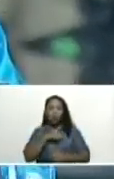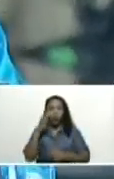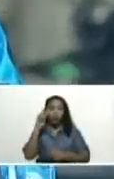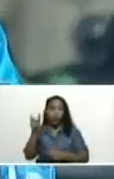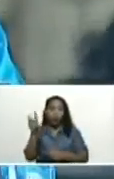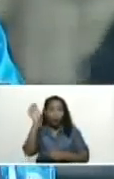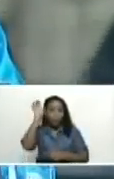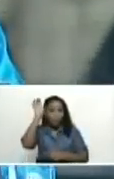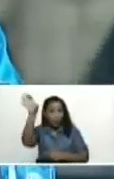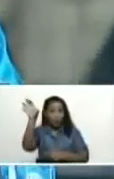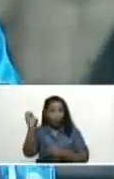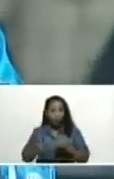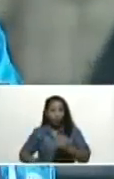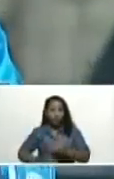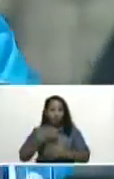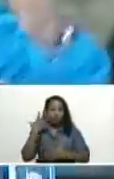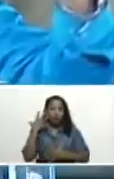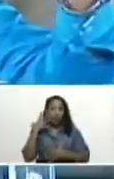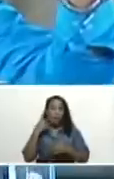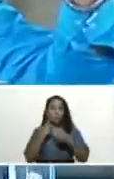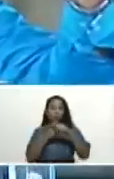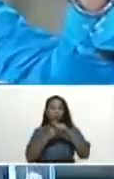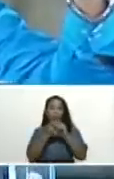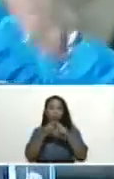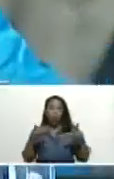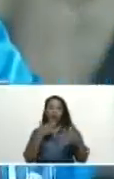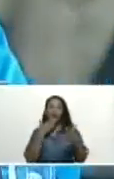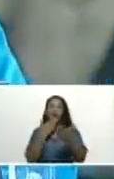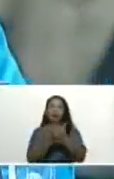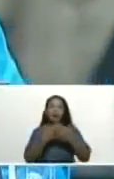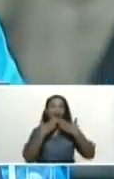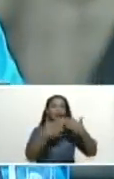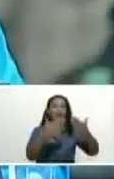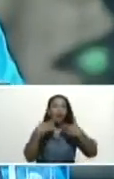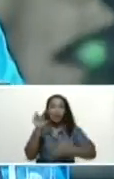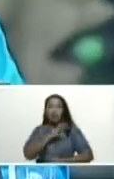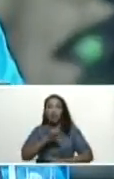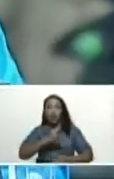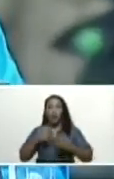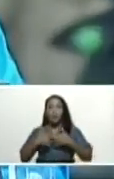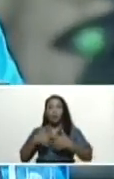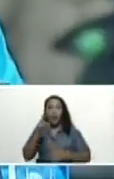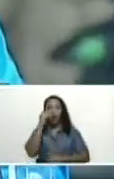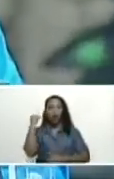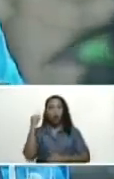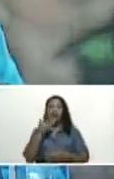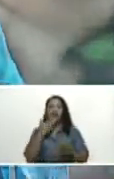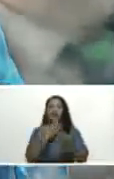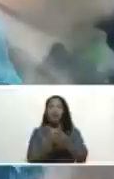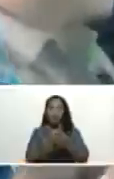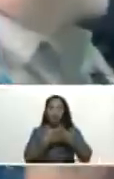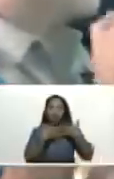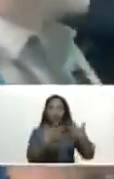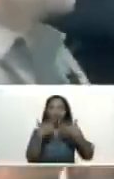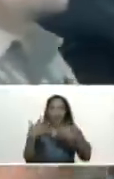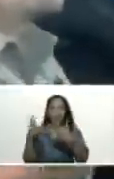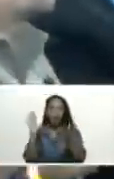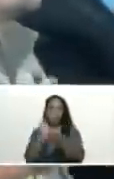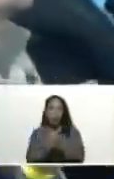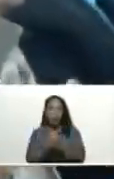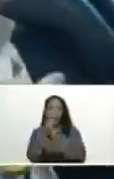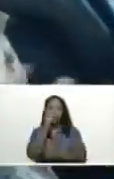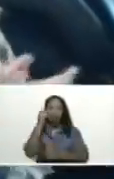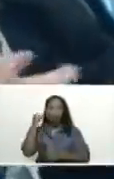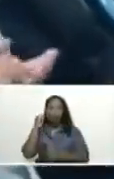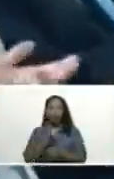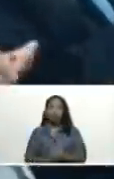nuestra patria renacer y prosperar. Muchas gracias, señores empresarios. Muchas gracias, compañeros,